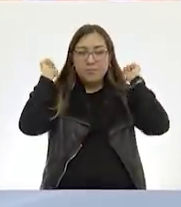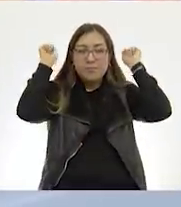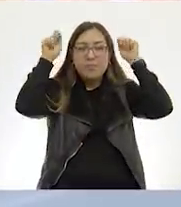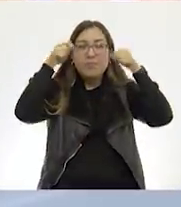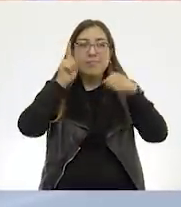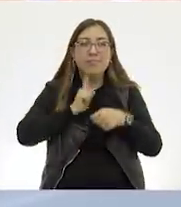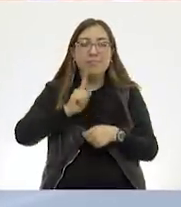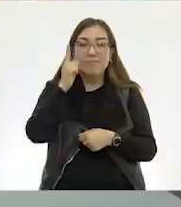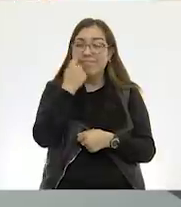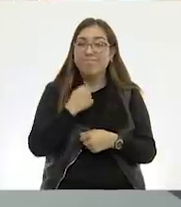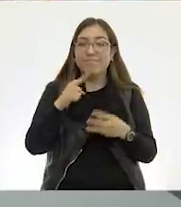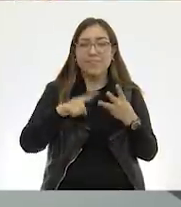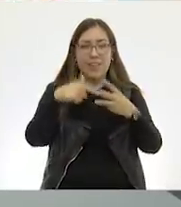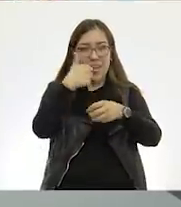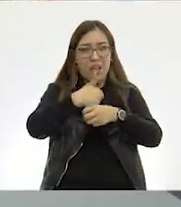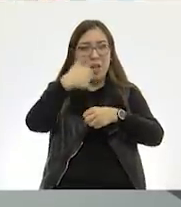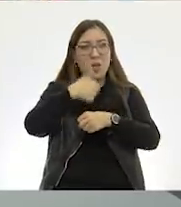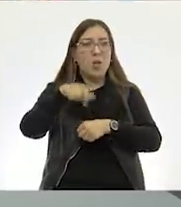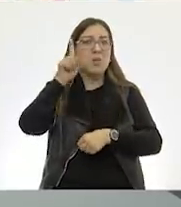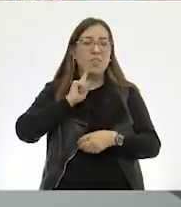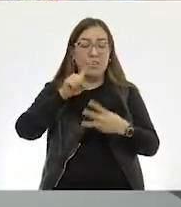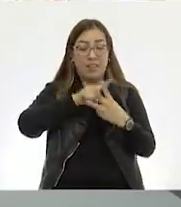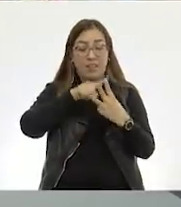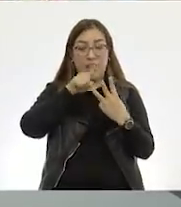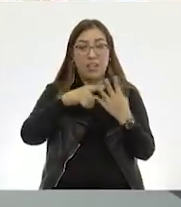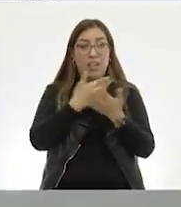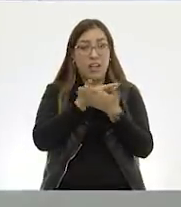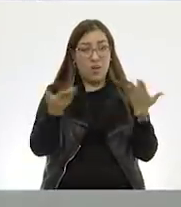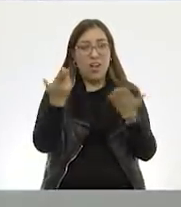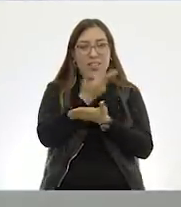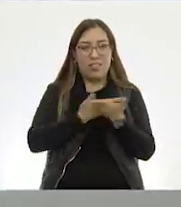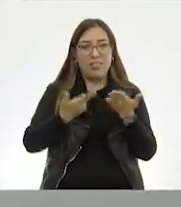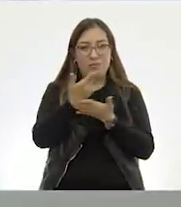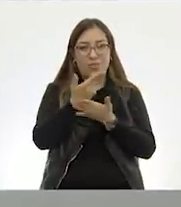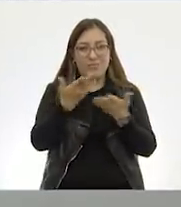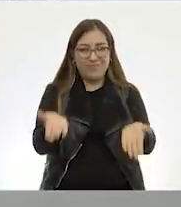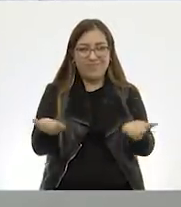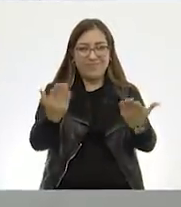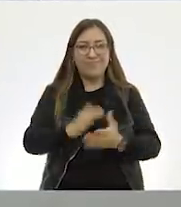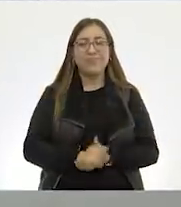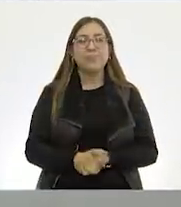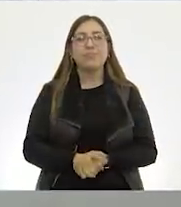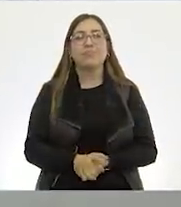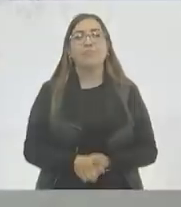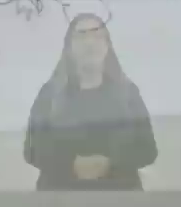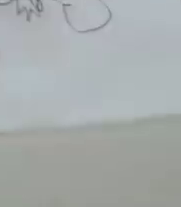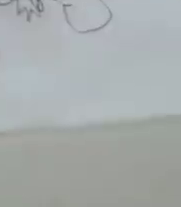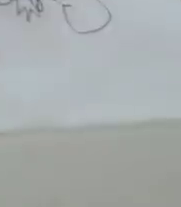abuelita. Ahora los tenemos que colorear. ¡A colorear!